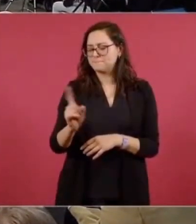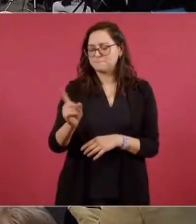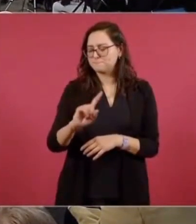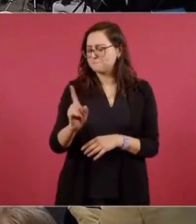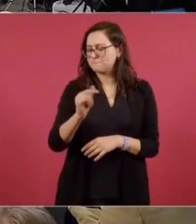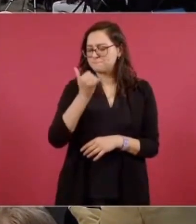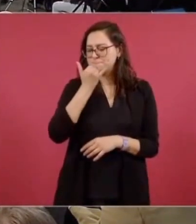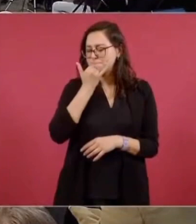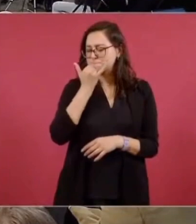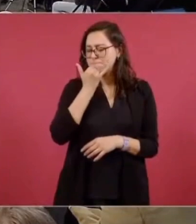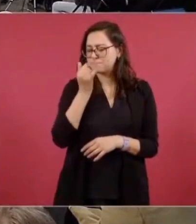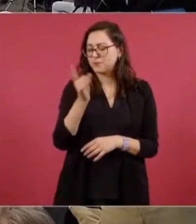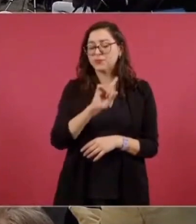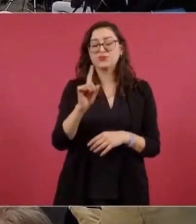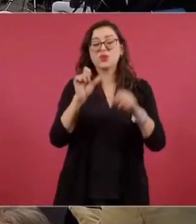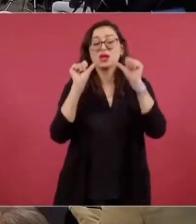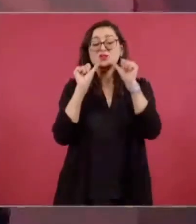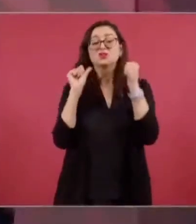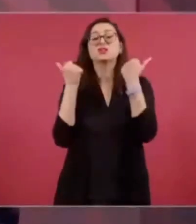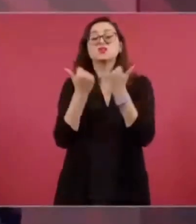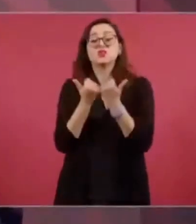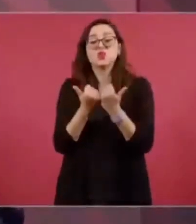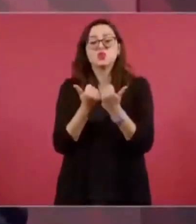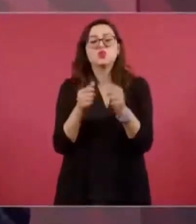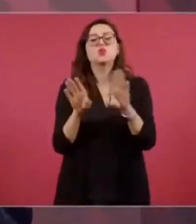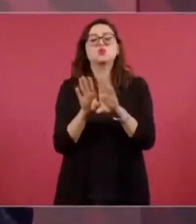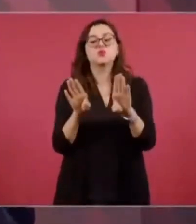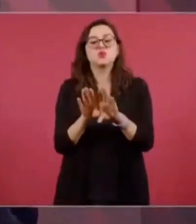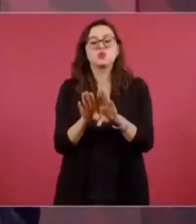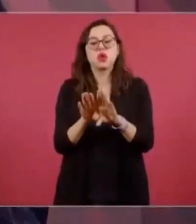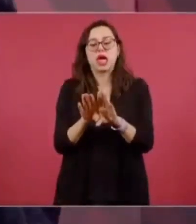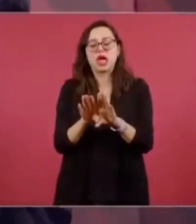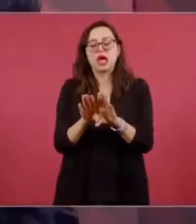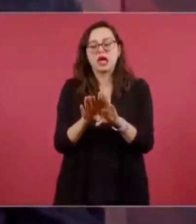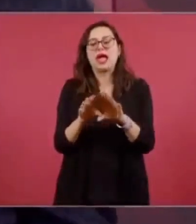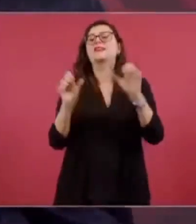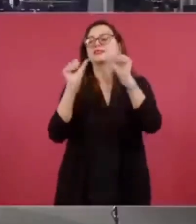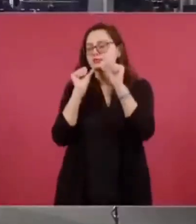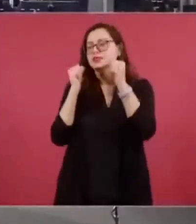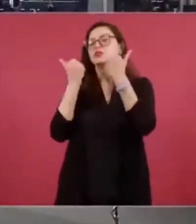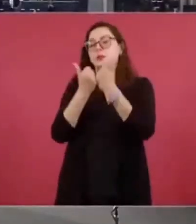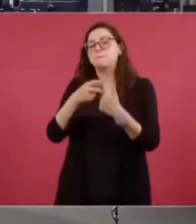lo de Claudio X González, ¿cómo? Mexicanos contra la Mexicanos, corrupción. sí.